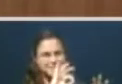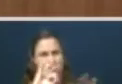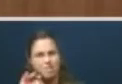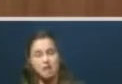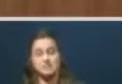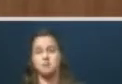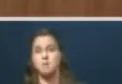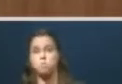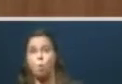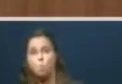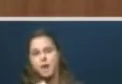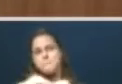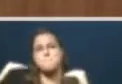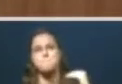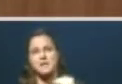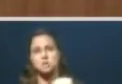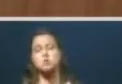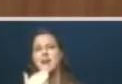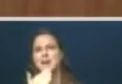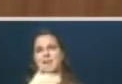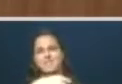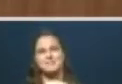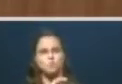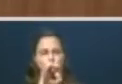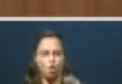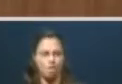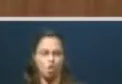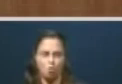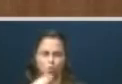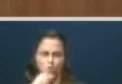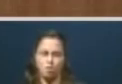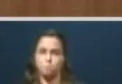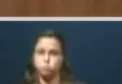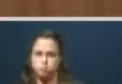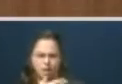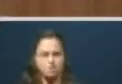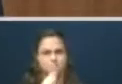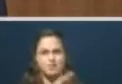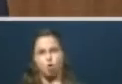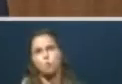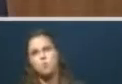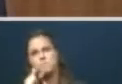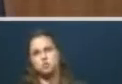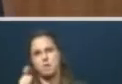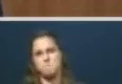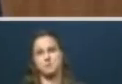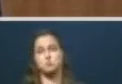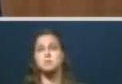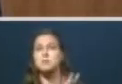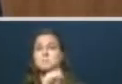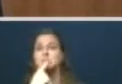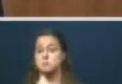mortalidad por infarto de miocardio mediante una mejor coordinación de todos los recursos y está a punto de ver el decreto regulador